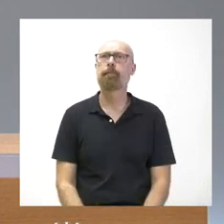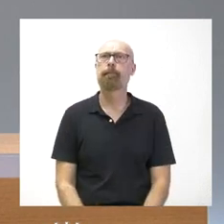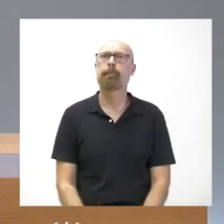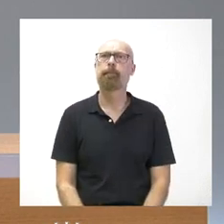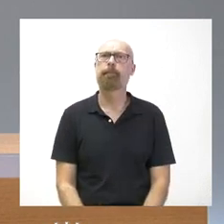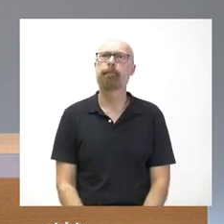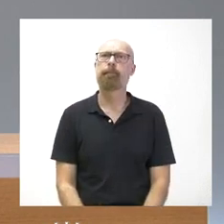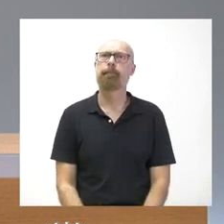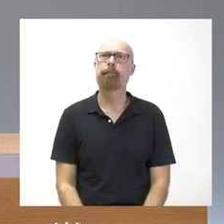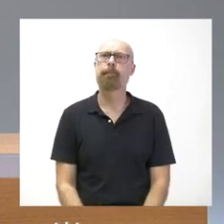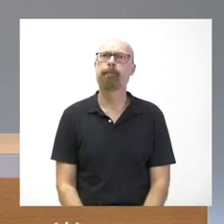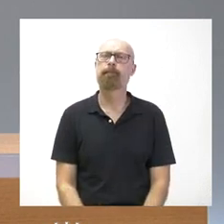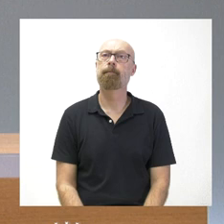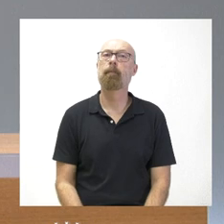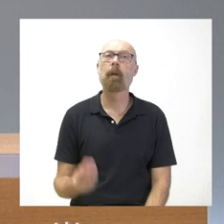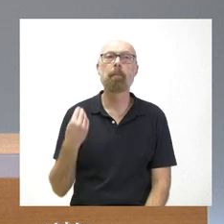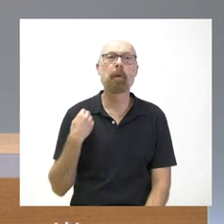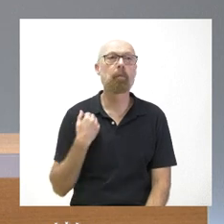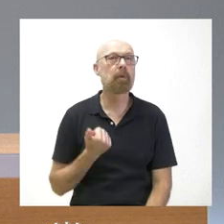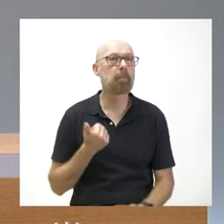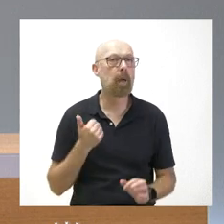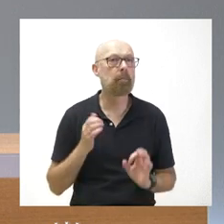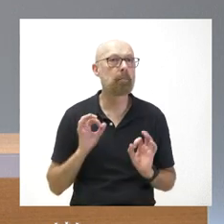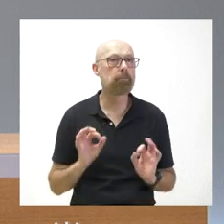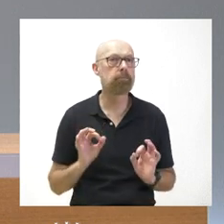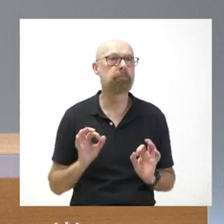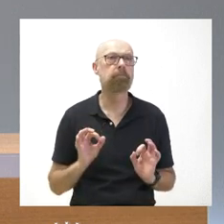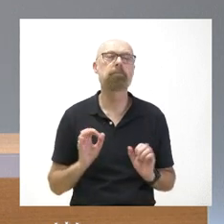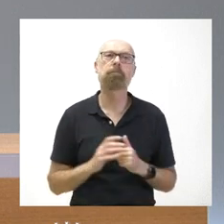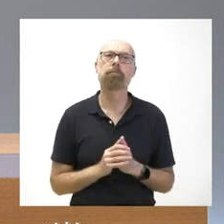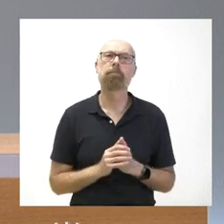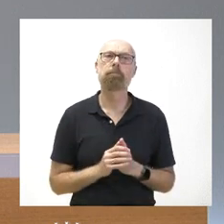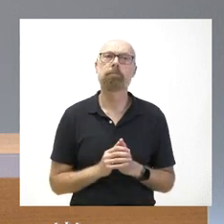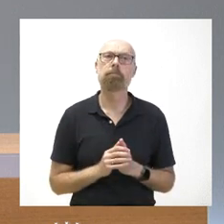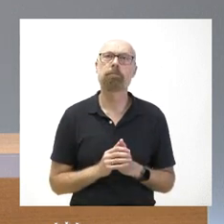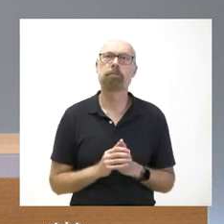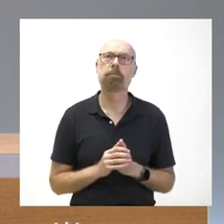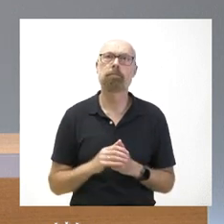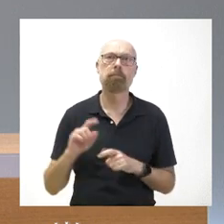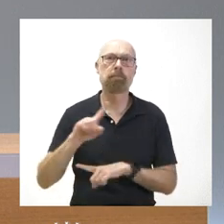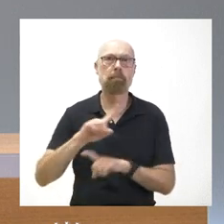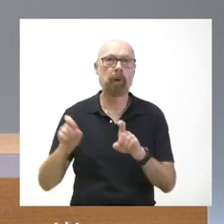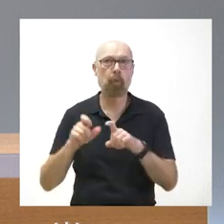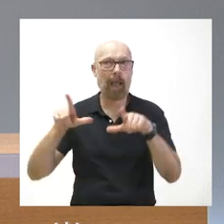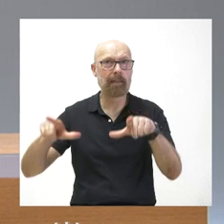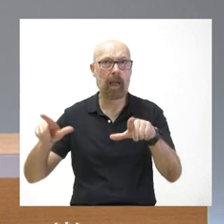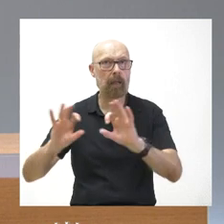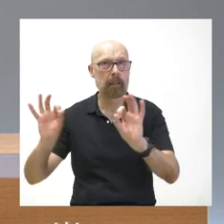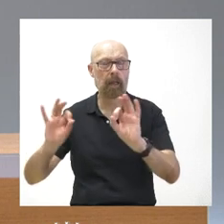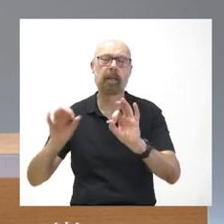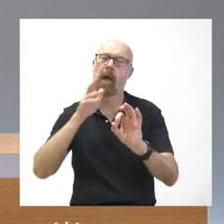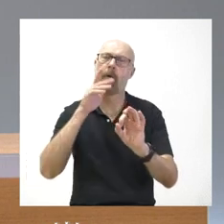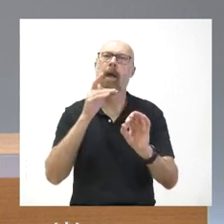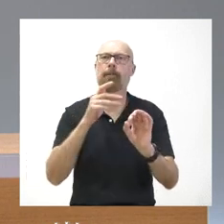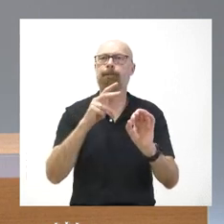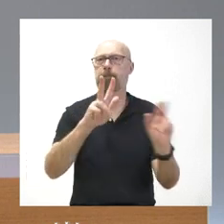menciona alguna pregunta más si no hay preguntas en la sala vamos a abrir como siempre el